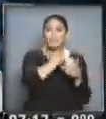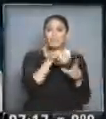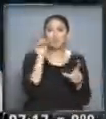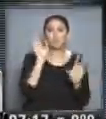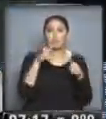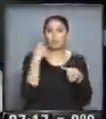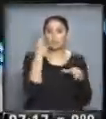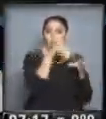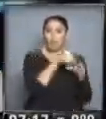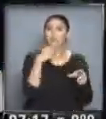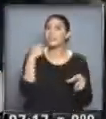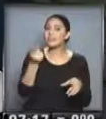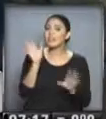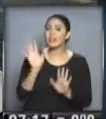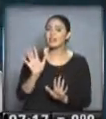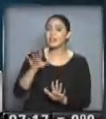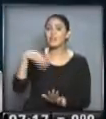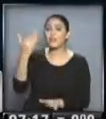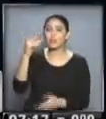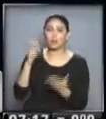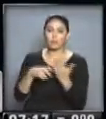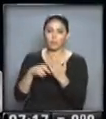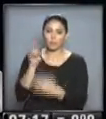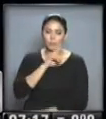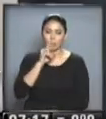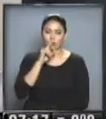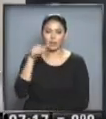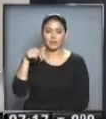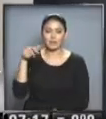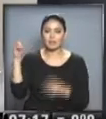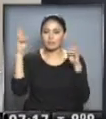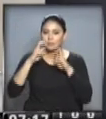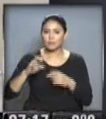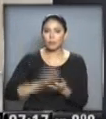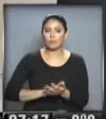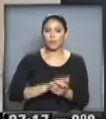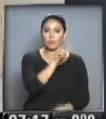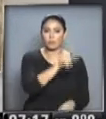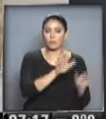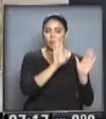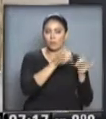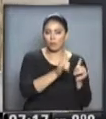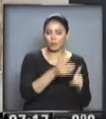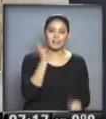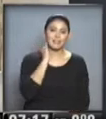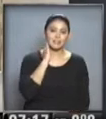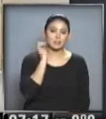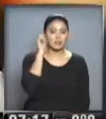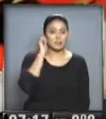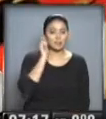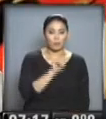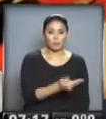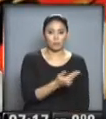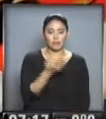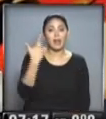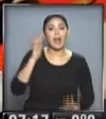palabras ante la fiscal María Paula Saro, a cargo de la investigación del homicidio del adolescente de 16 años. Así lo informó en